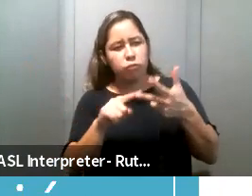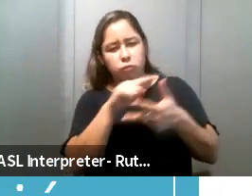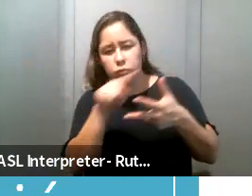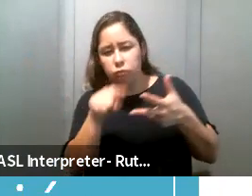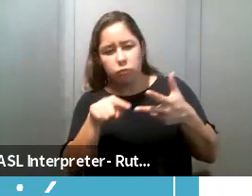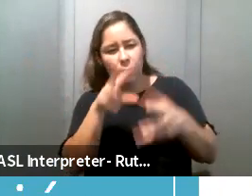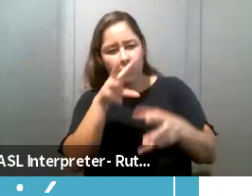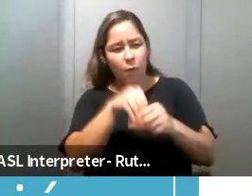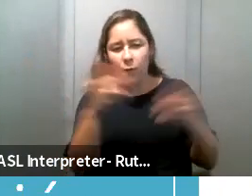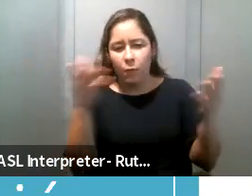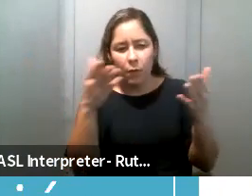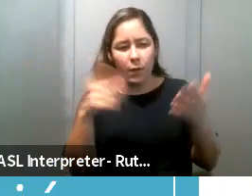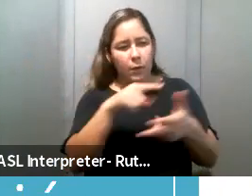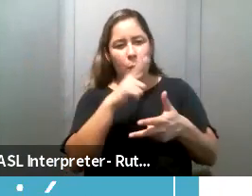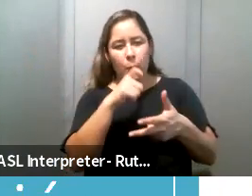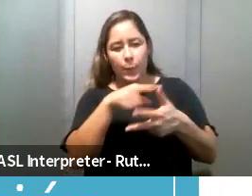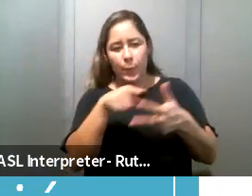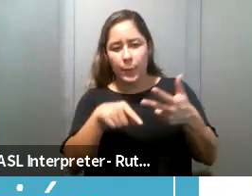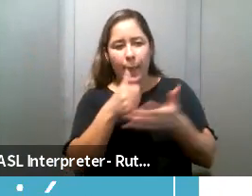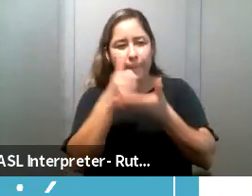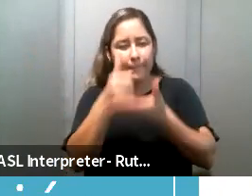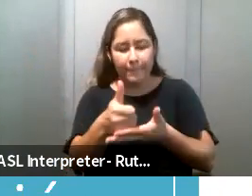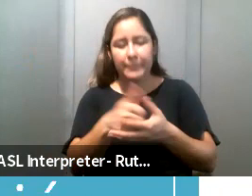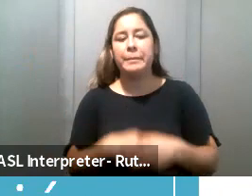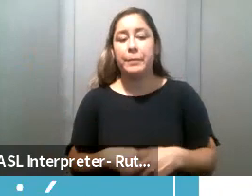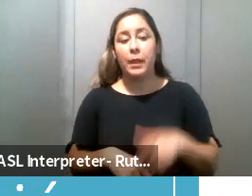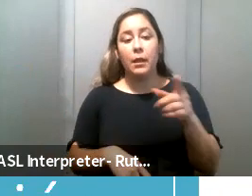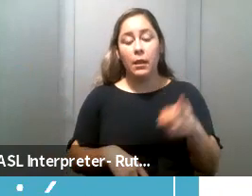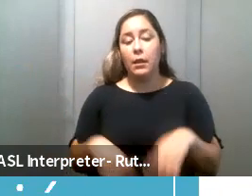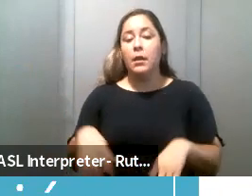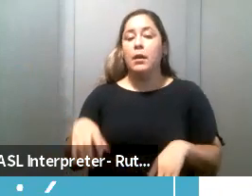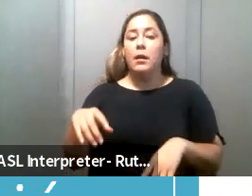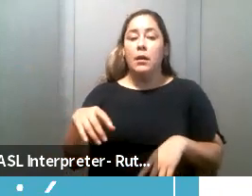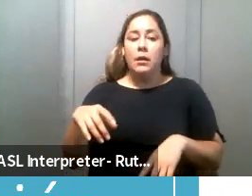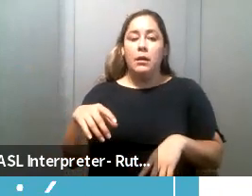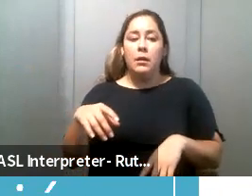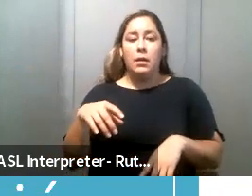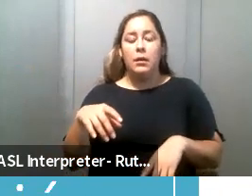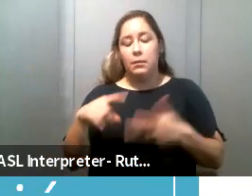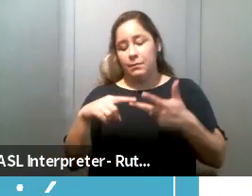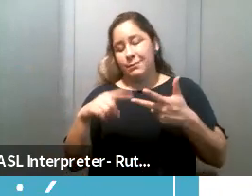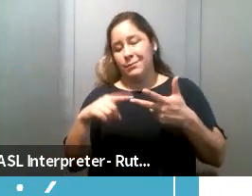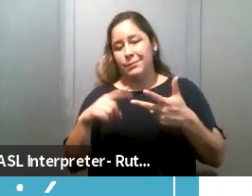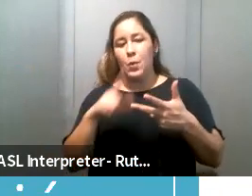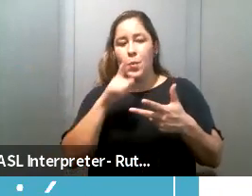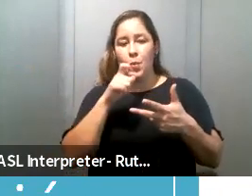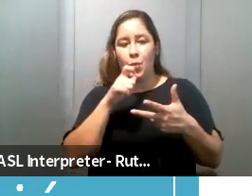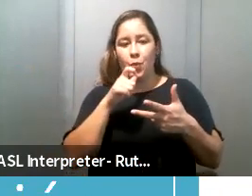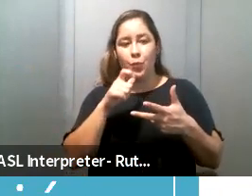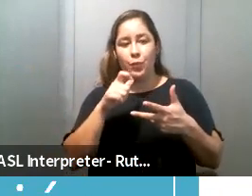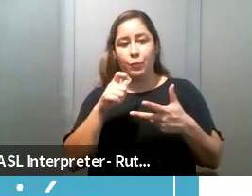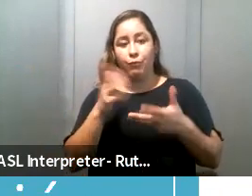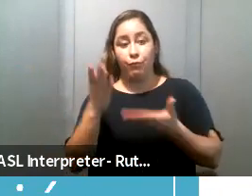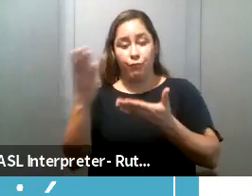los partidos republicanos, que actitud y la importancia de detención de inmigración